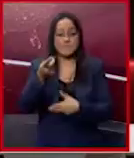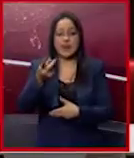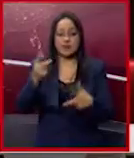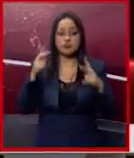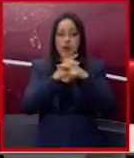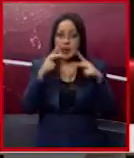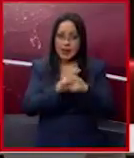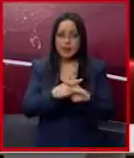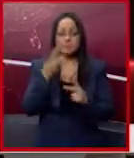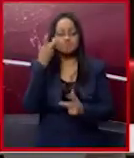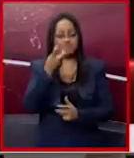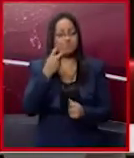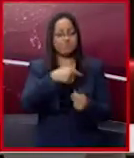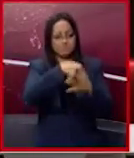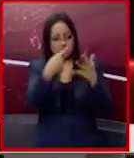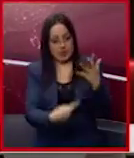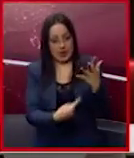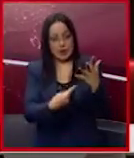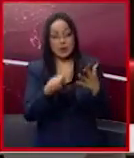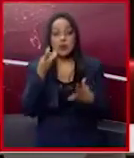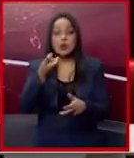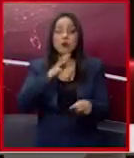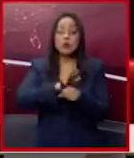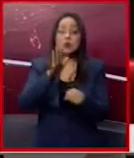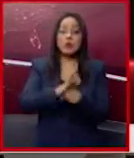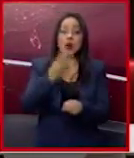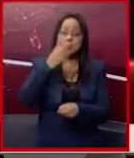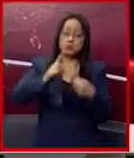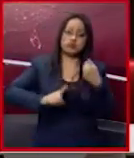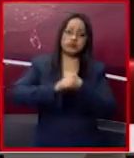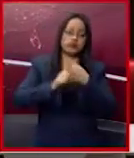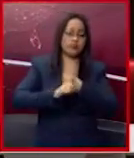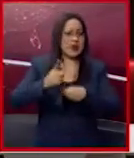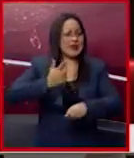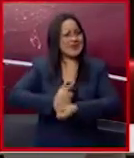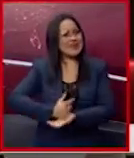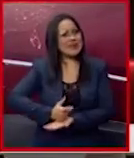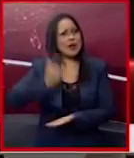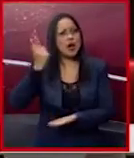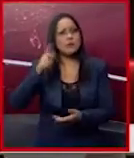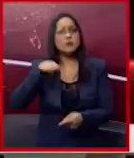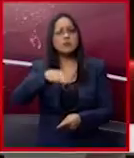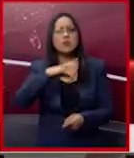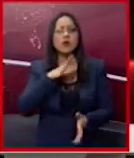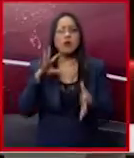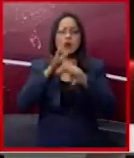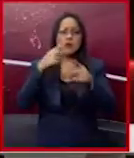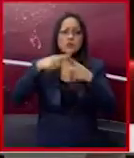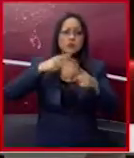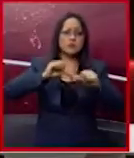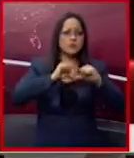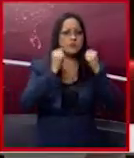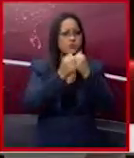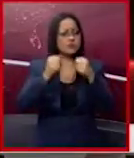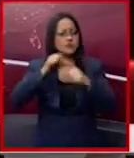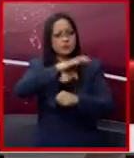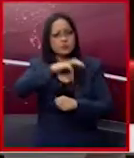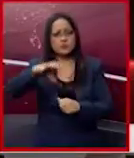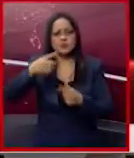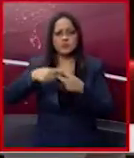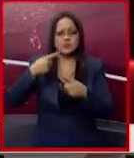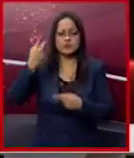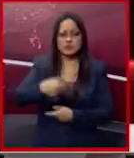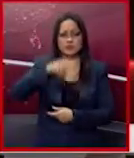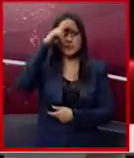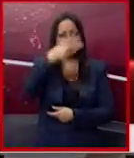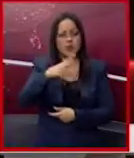de perros. Con esto se atenderá un serio problema sobre el cual diversas organizaciones civiles en